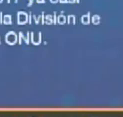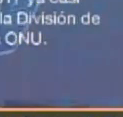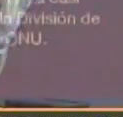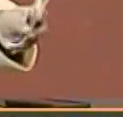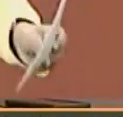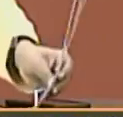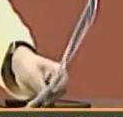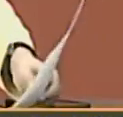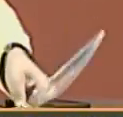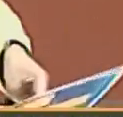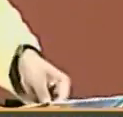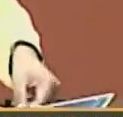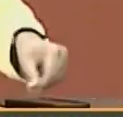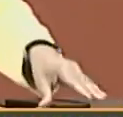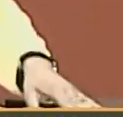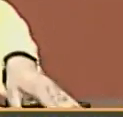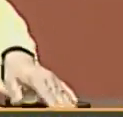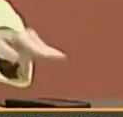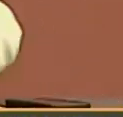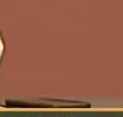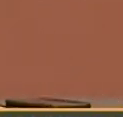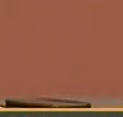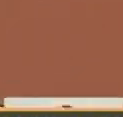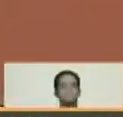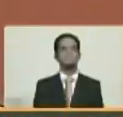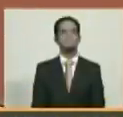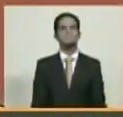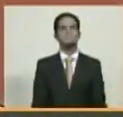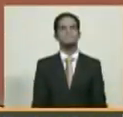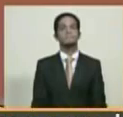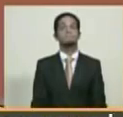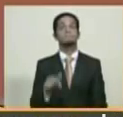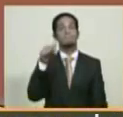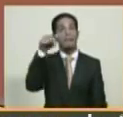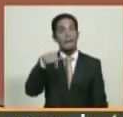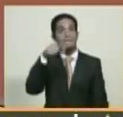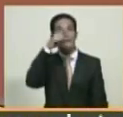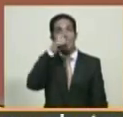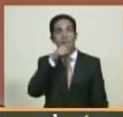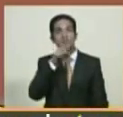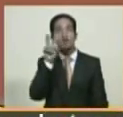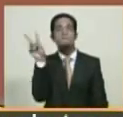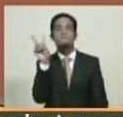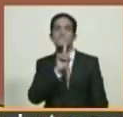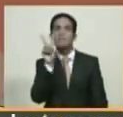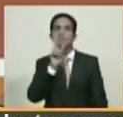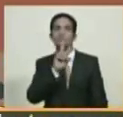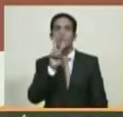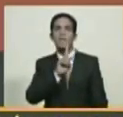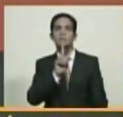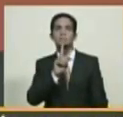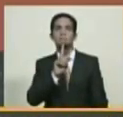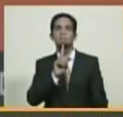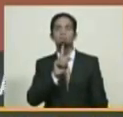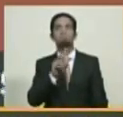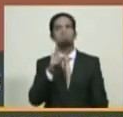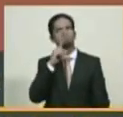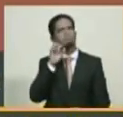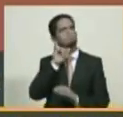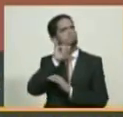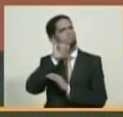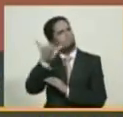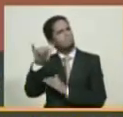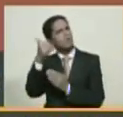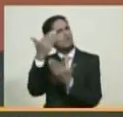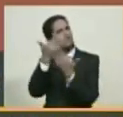1.622.109. Miren, en lo que va de año, Venezuela ha enviado más de 40 notas diplomáticas a